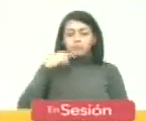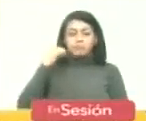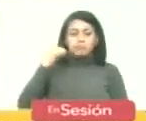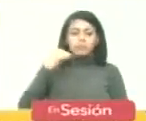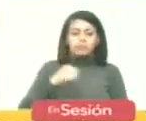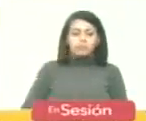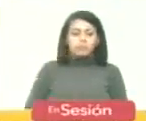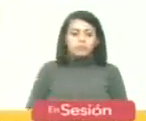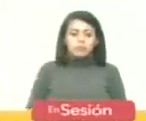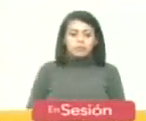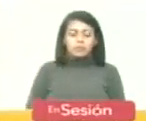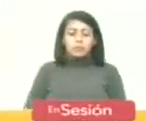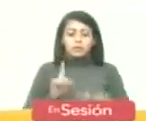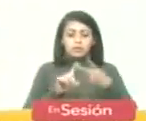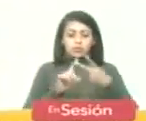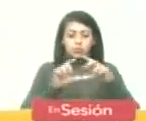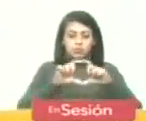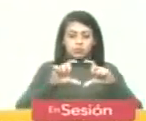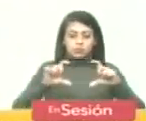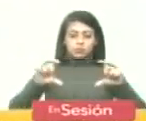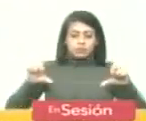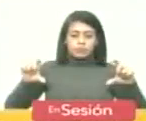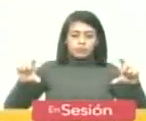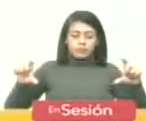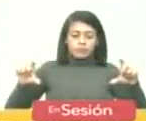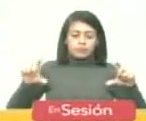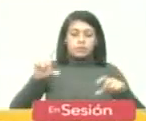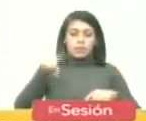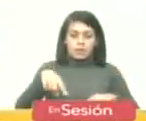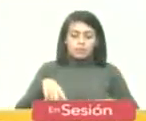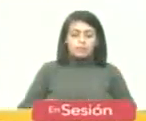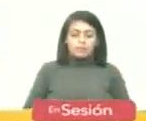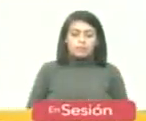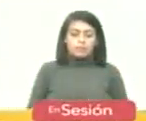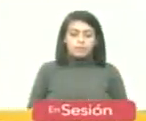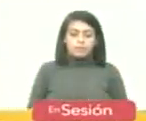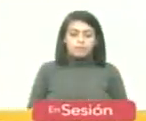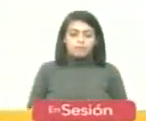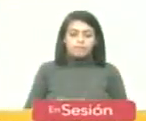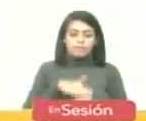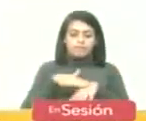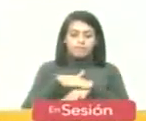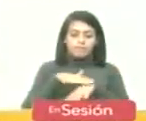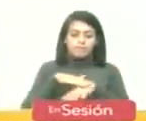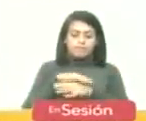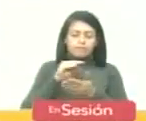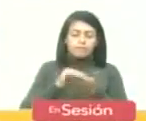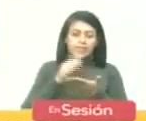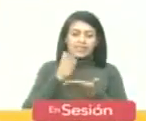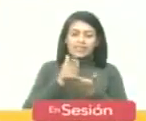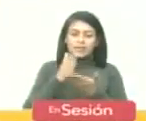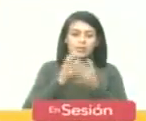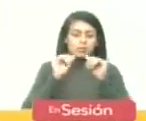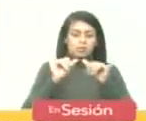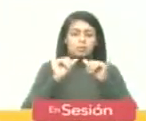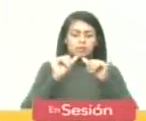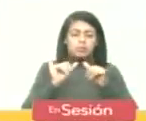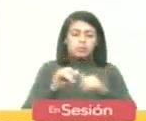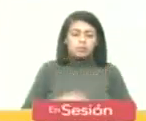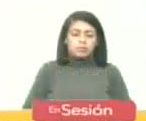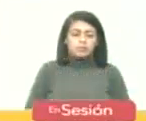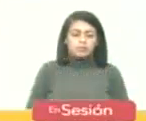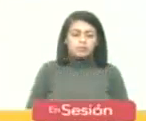homicida. Y el segundo grupo, también. y perdónenme que sea reiterativo, pero es que siempre es igual.